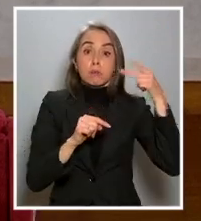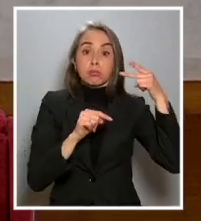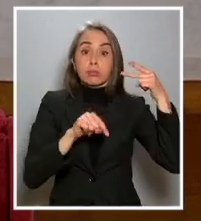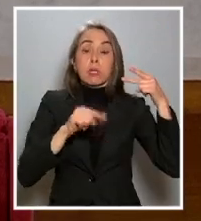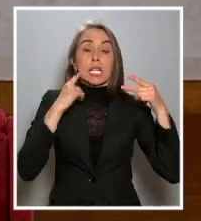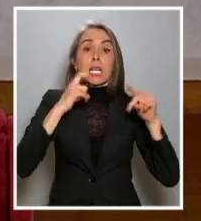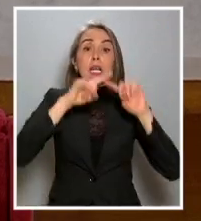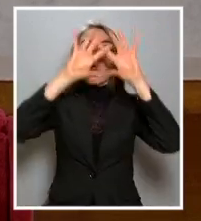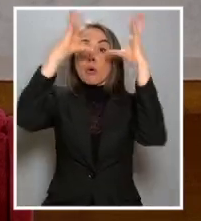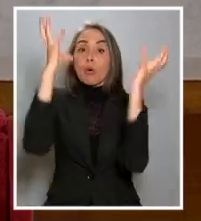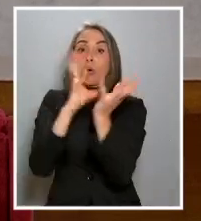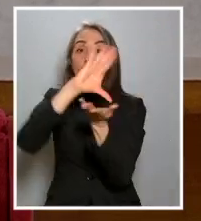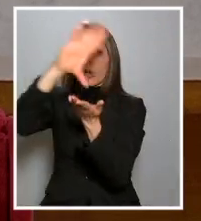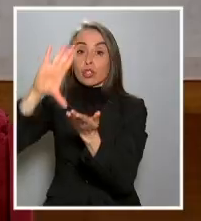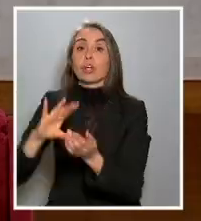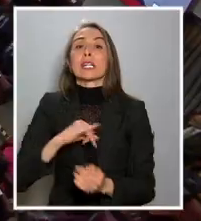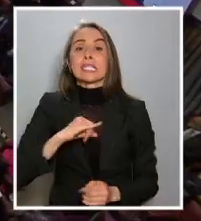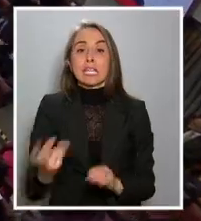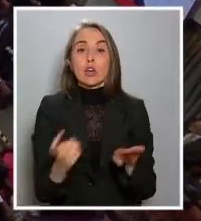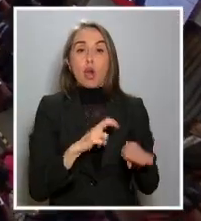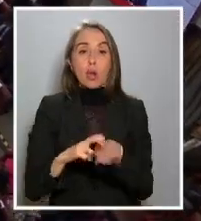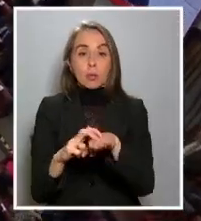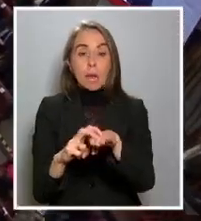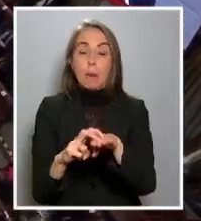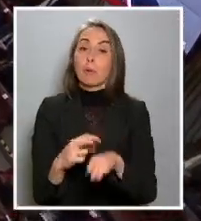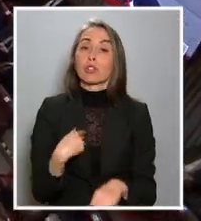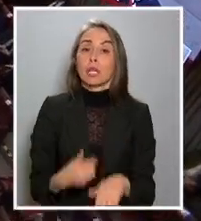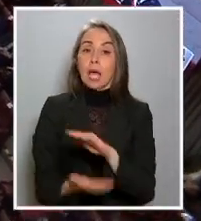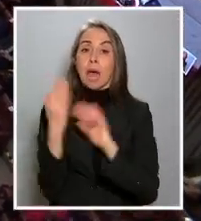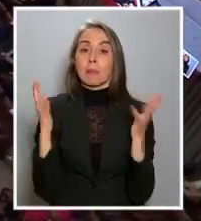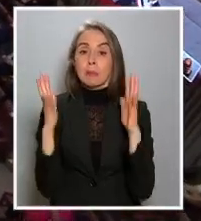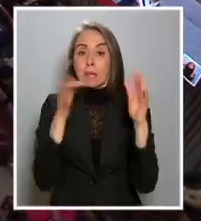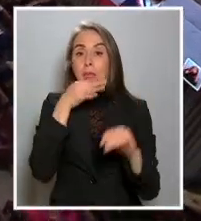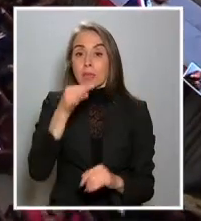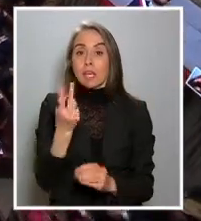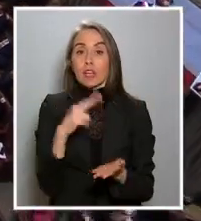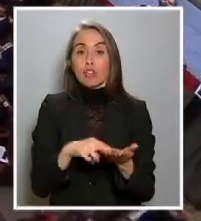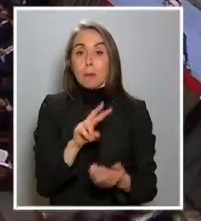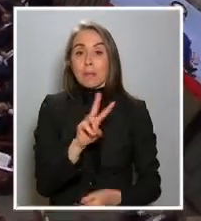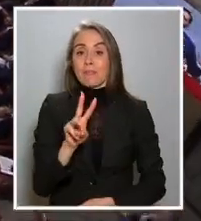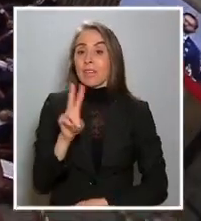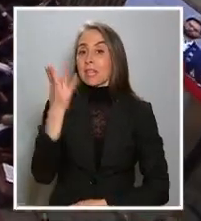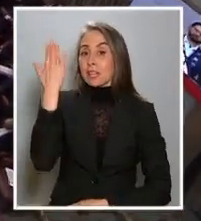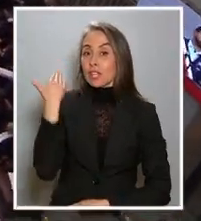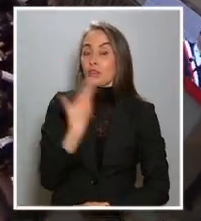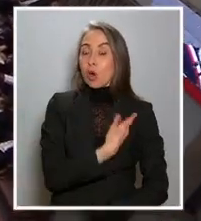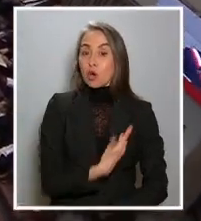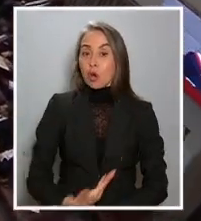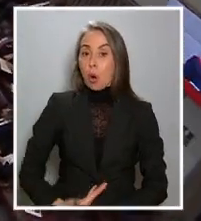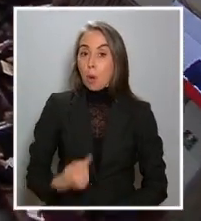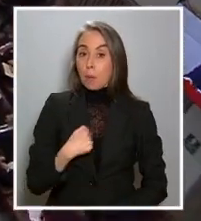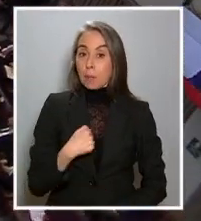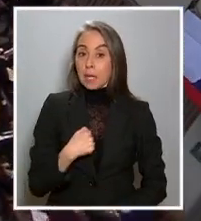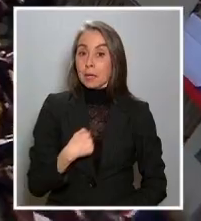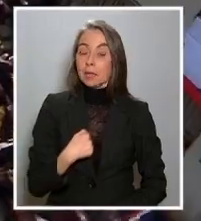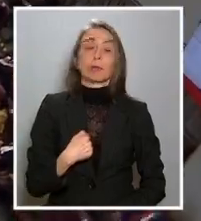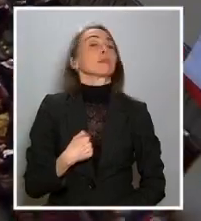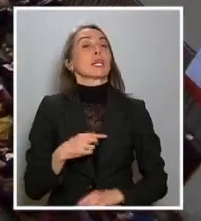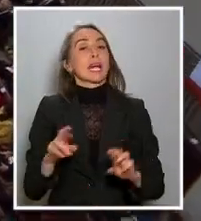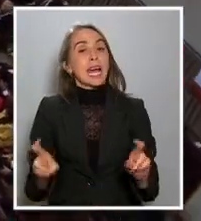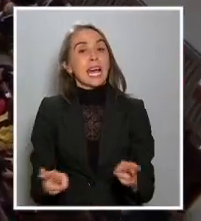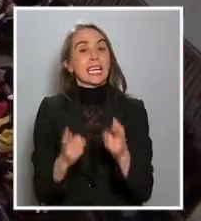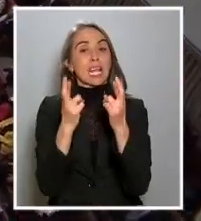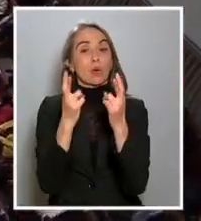Sigo con el transporte. Como anuncié aquí, el año 2022, bajo nuestro gobierno, estamos recuperando